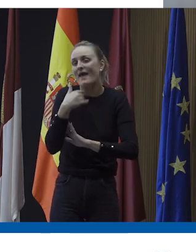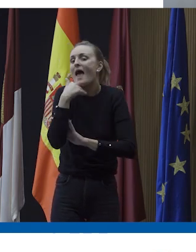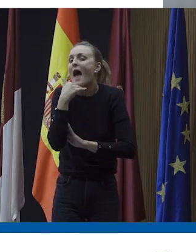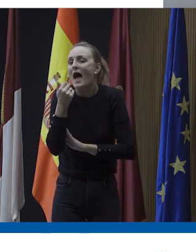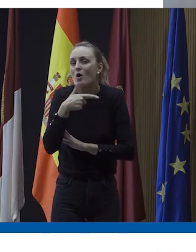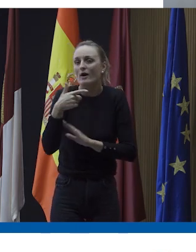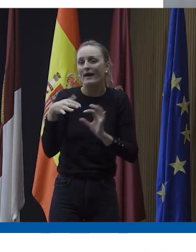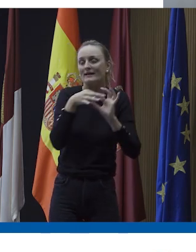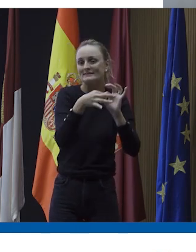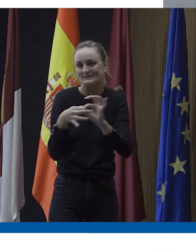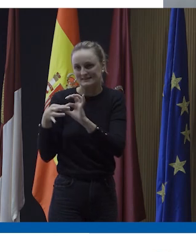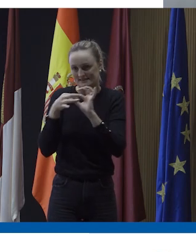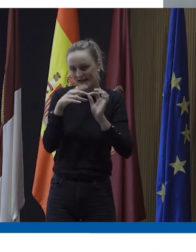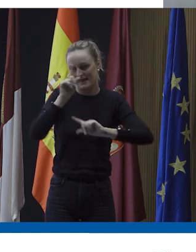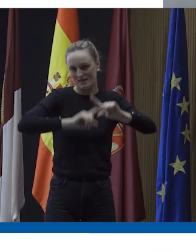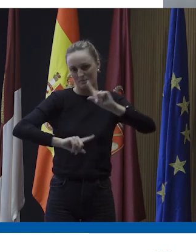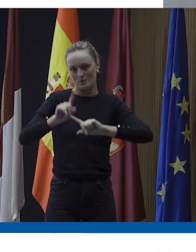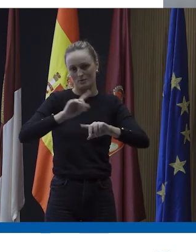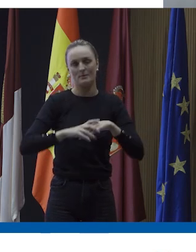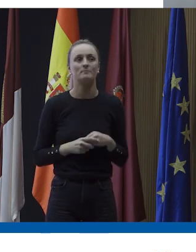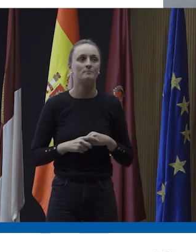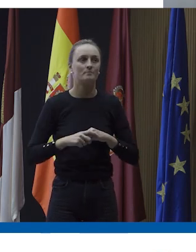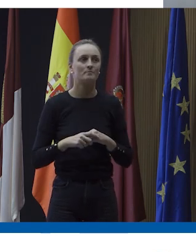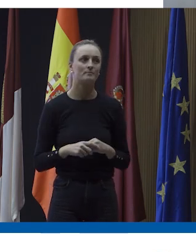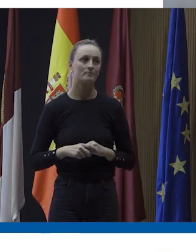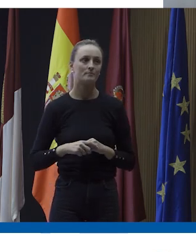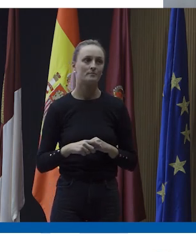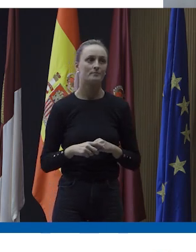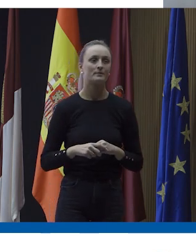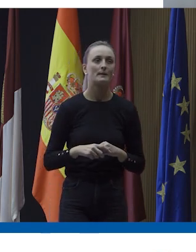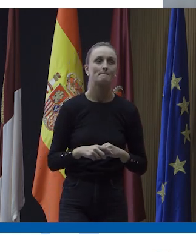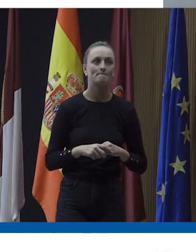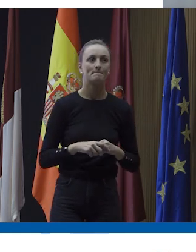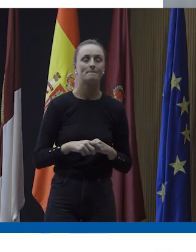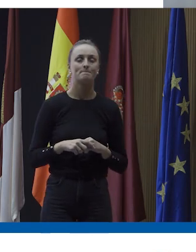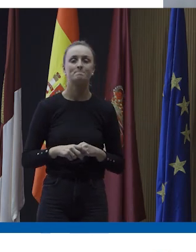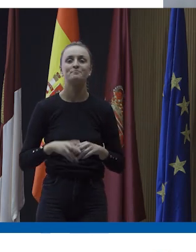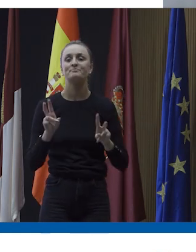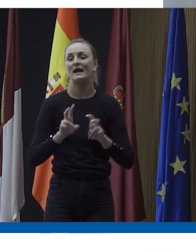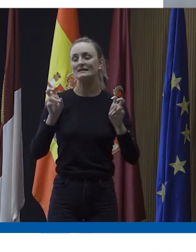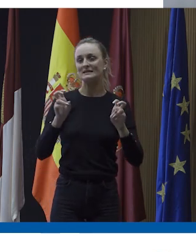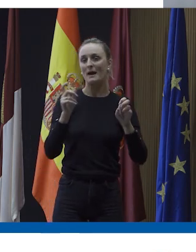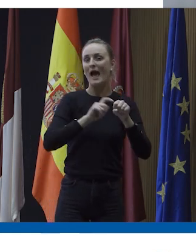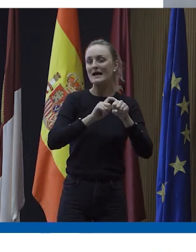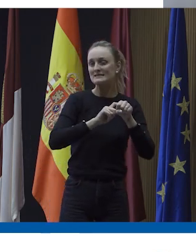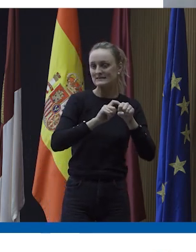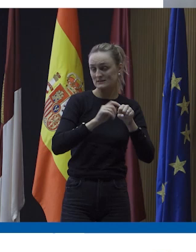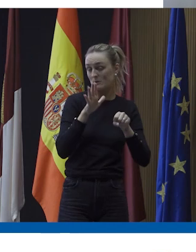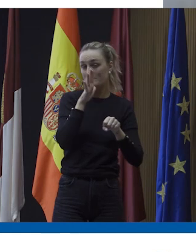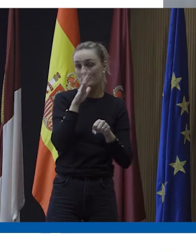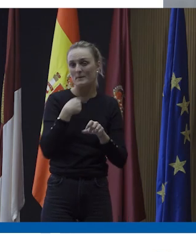se desencadene el problema. Vamos a hablar sobre todo de los síntomas, porque no son enfermedades,